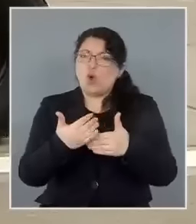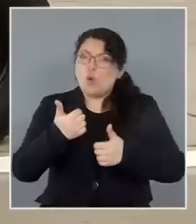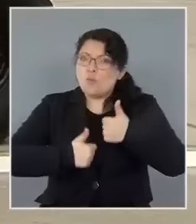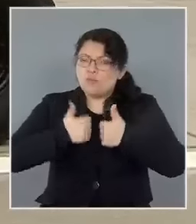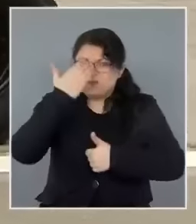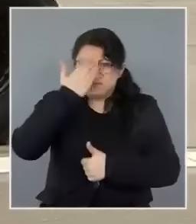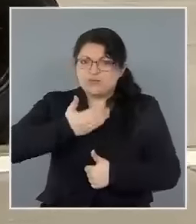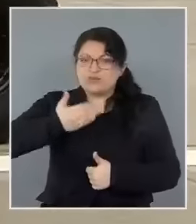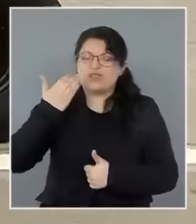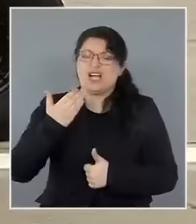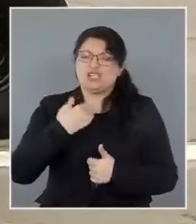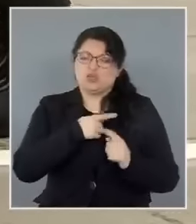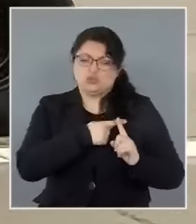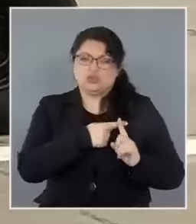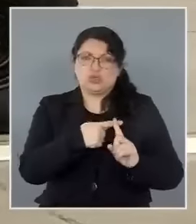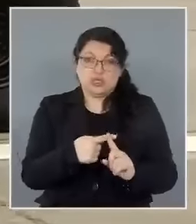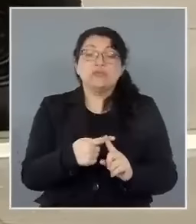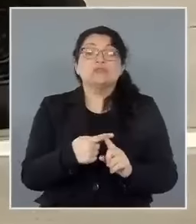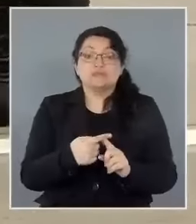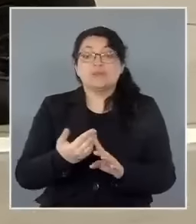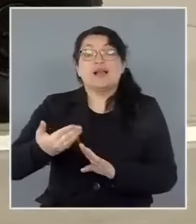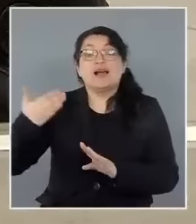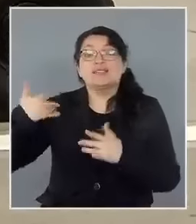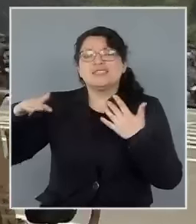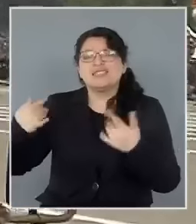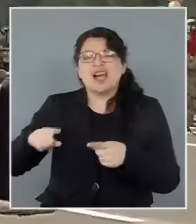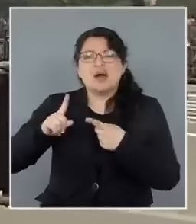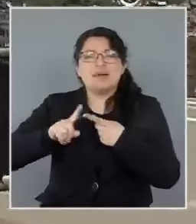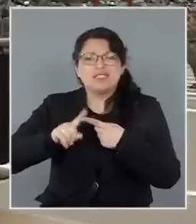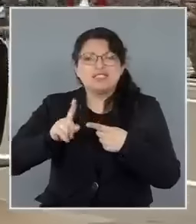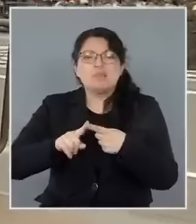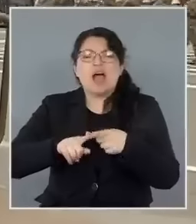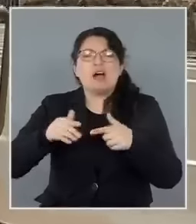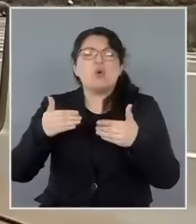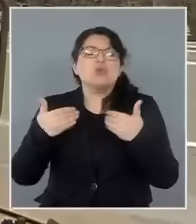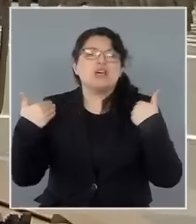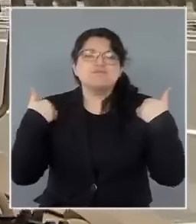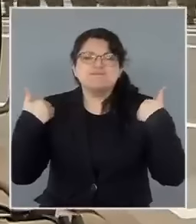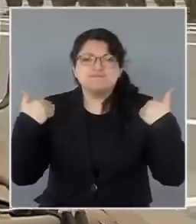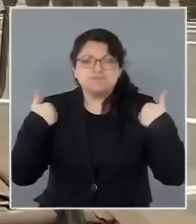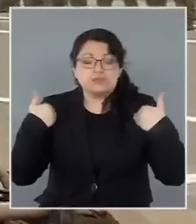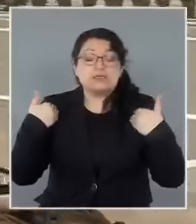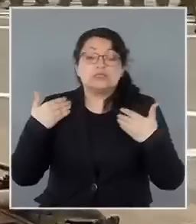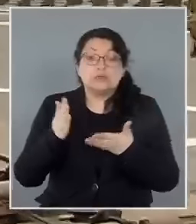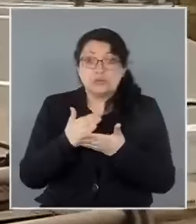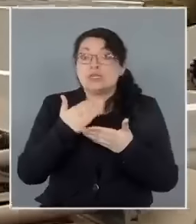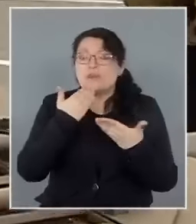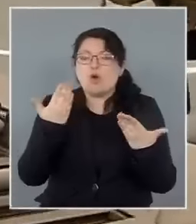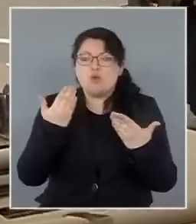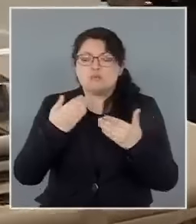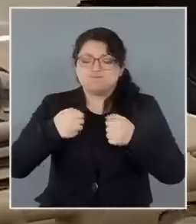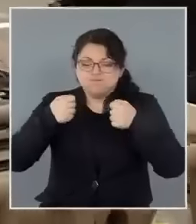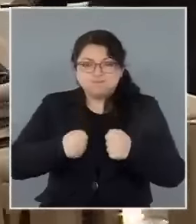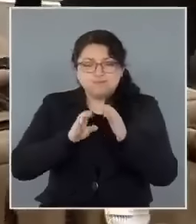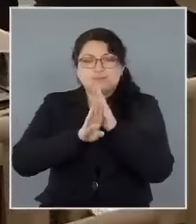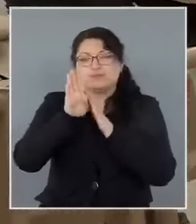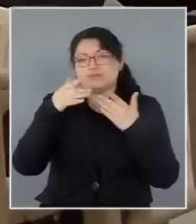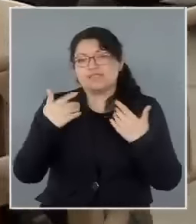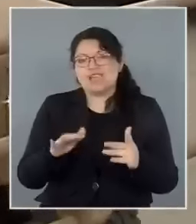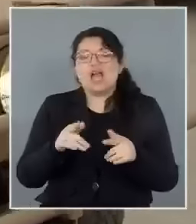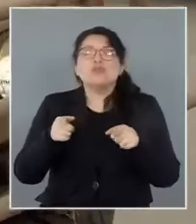abnegación durante la permanente participación en ejercicios de entrenamiento y desarrollo de capacidades,